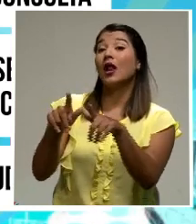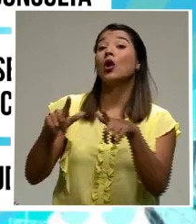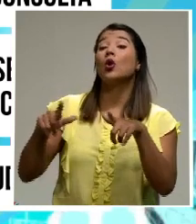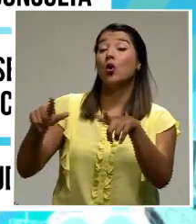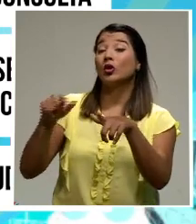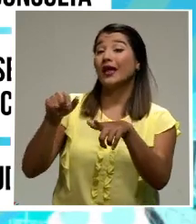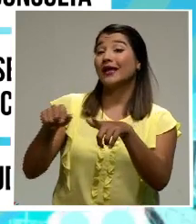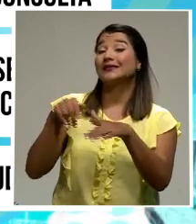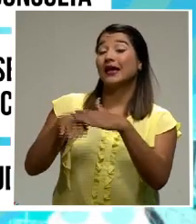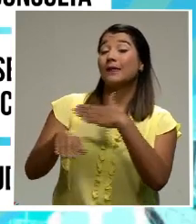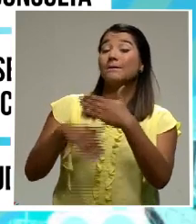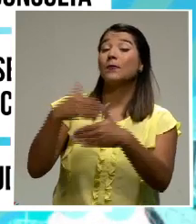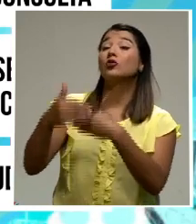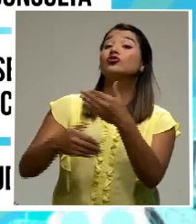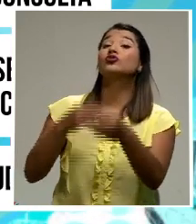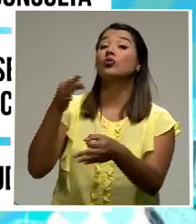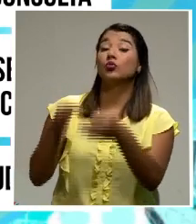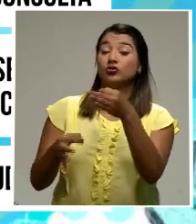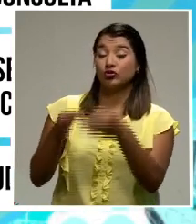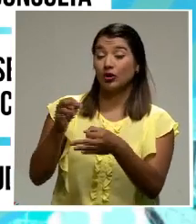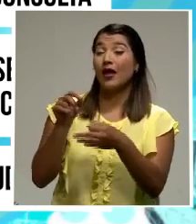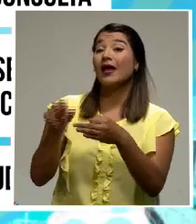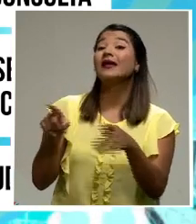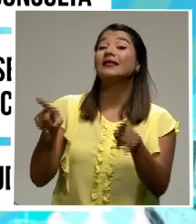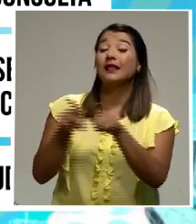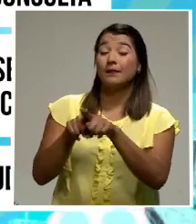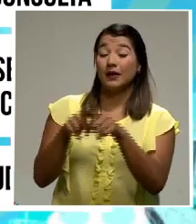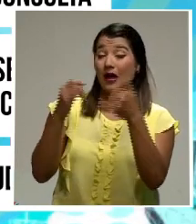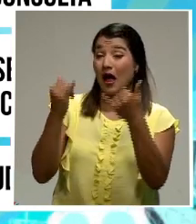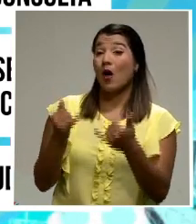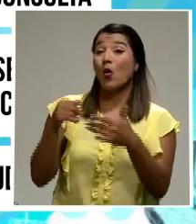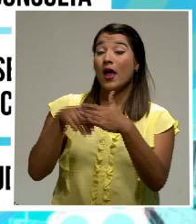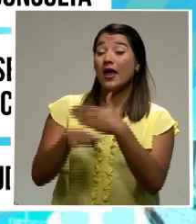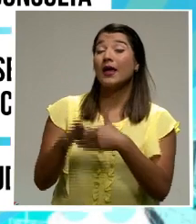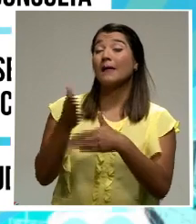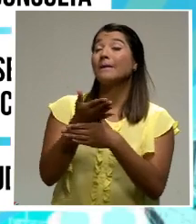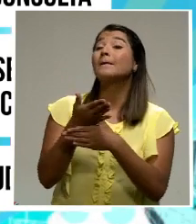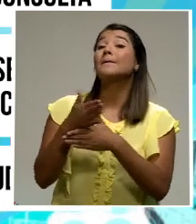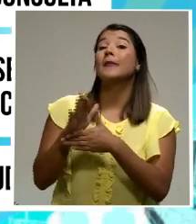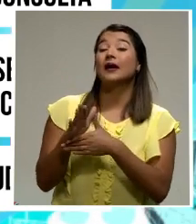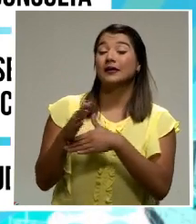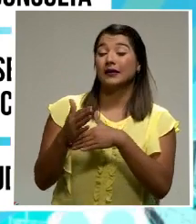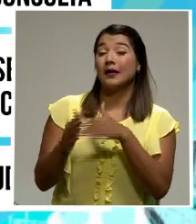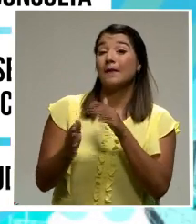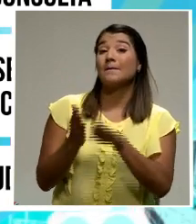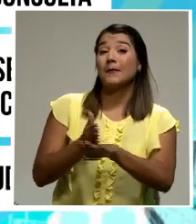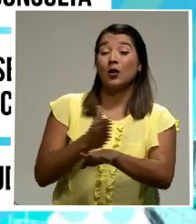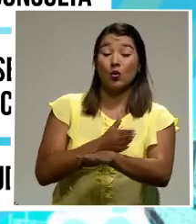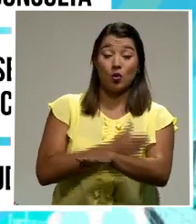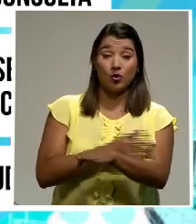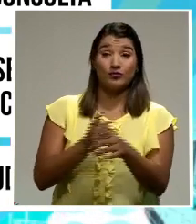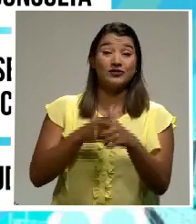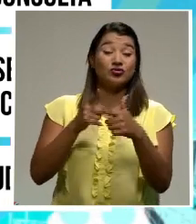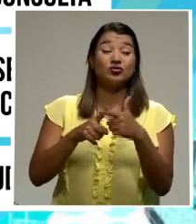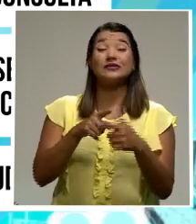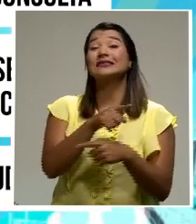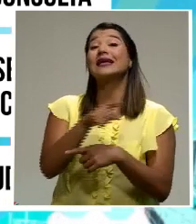jurídicos y también se encuentra todavía en etapas de audiencias. Así que estos son los 8 proyectos que